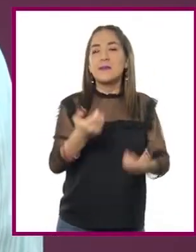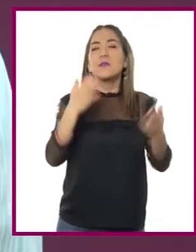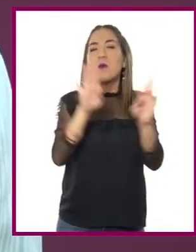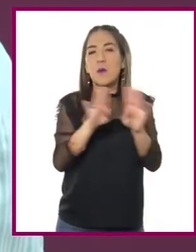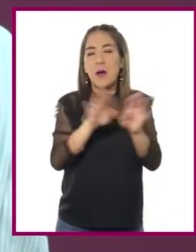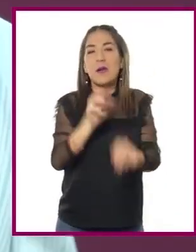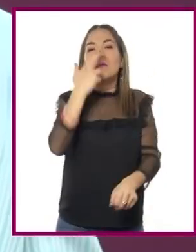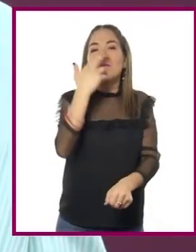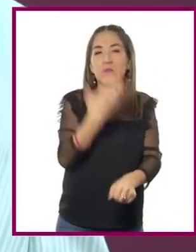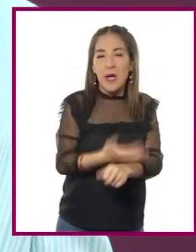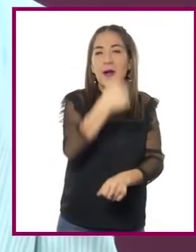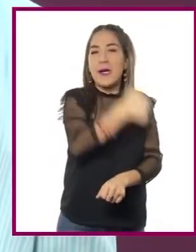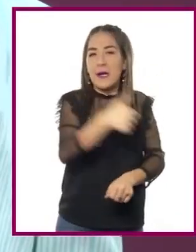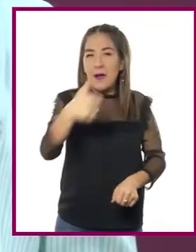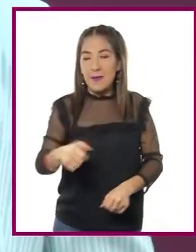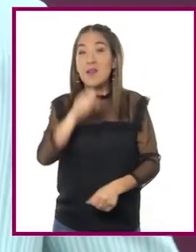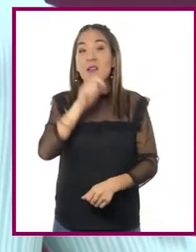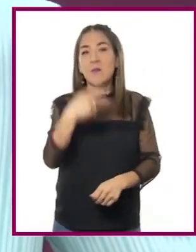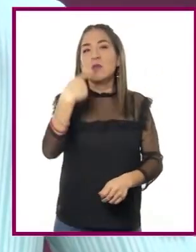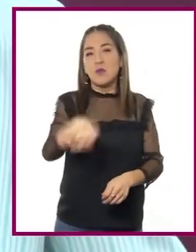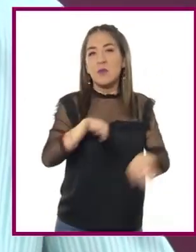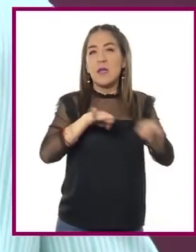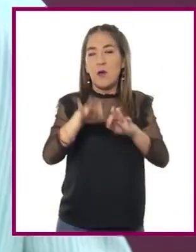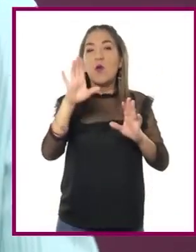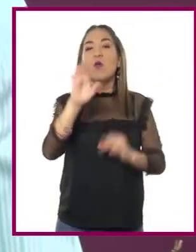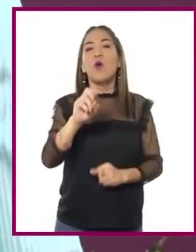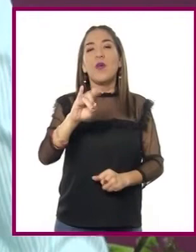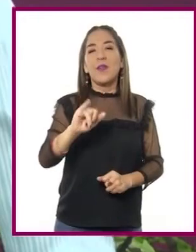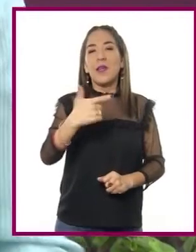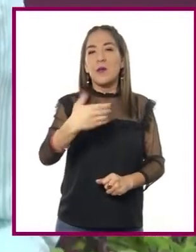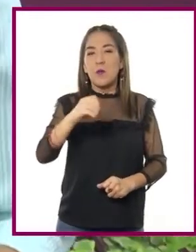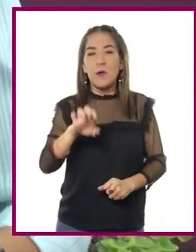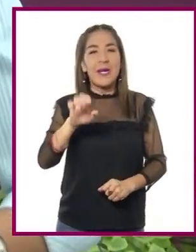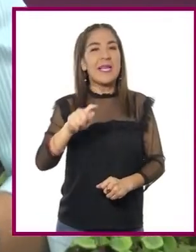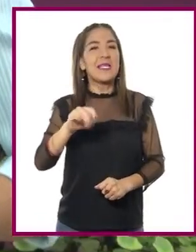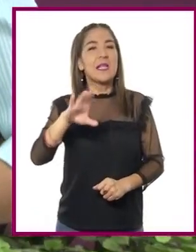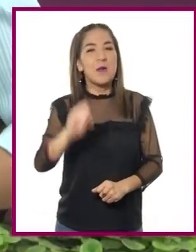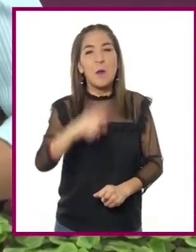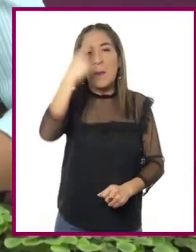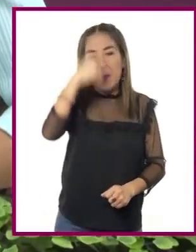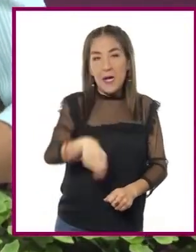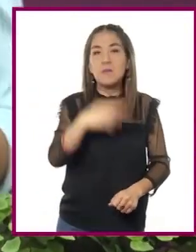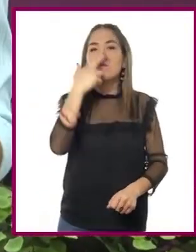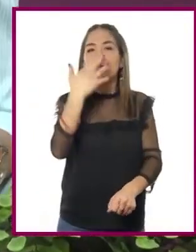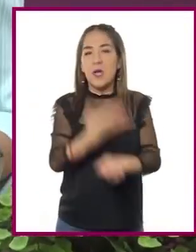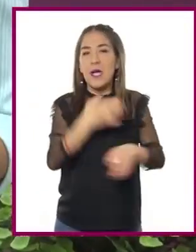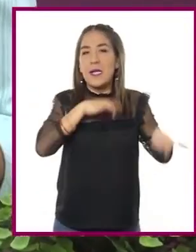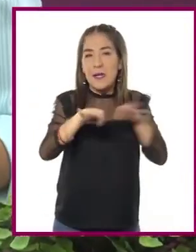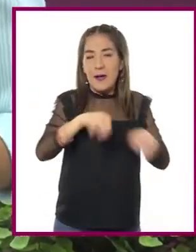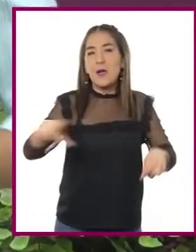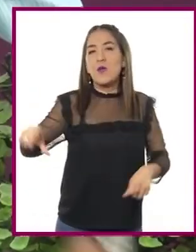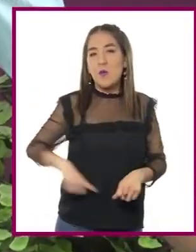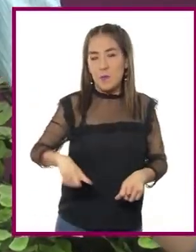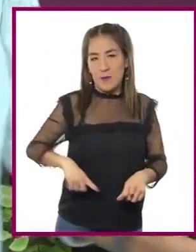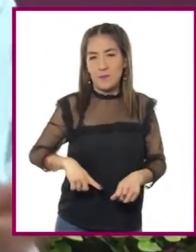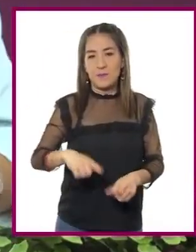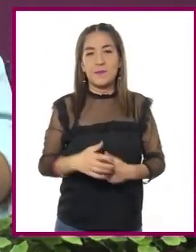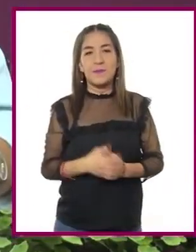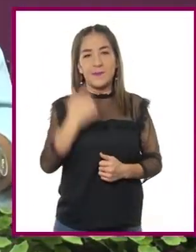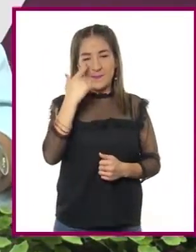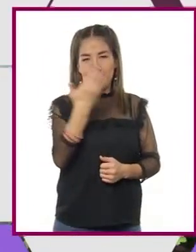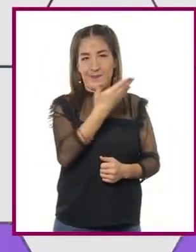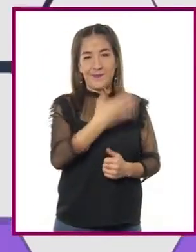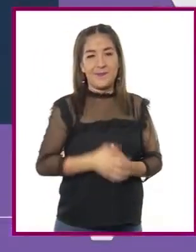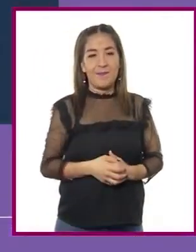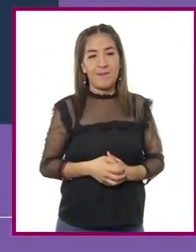las responsabilidades y la importancia del código ético a cumplir por parte de las servidoras y servidores públicos.